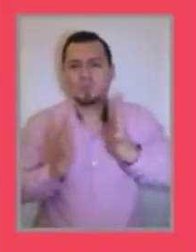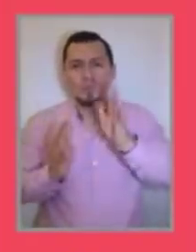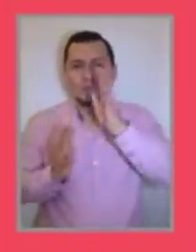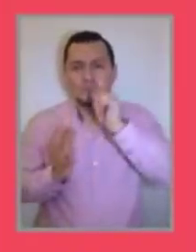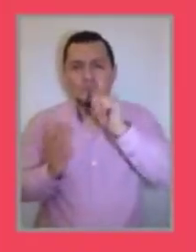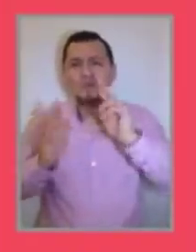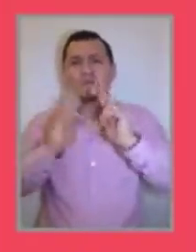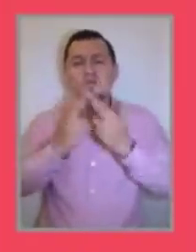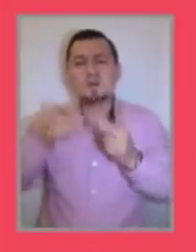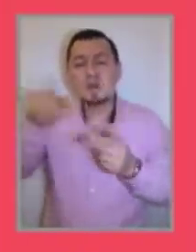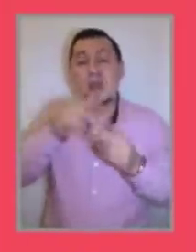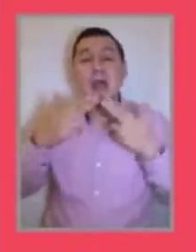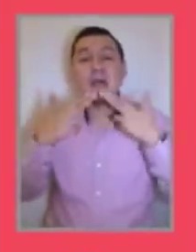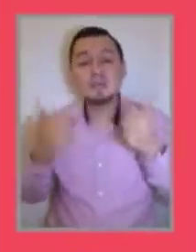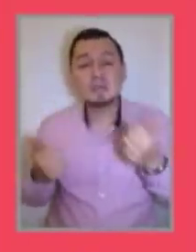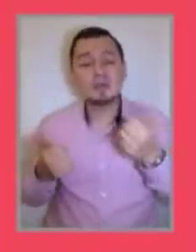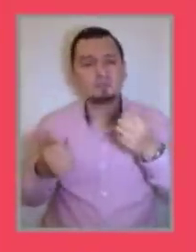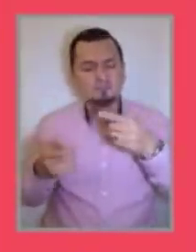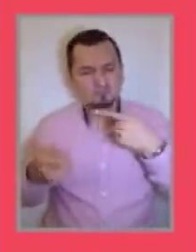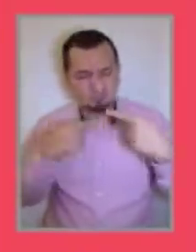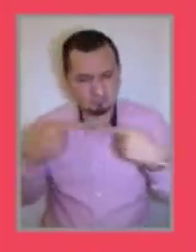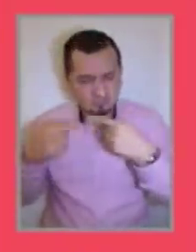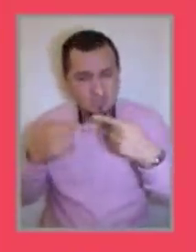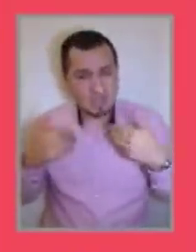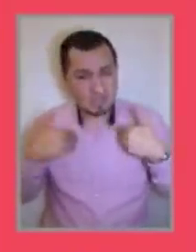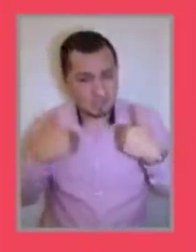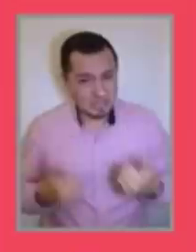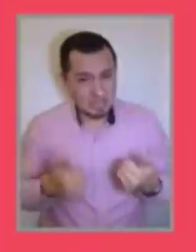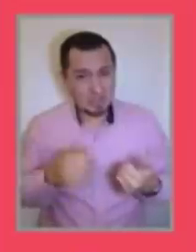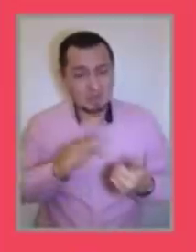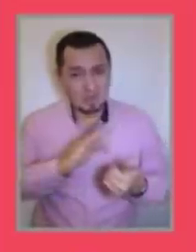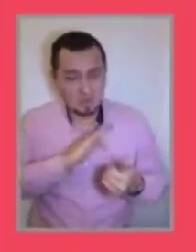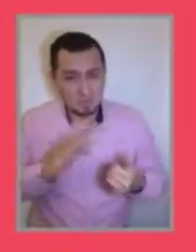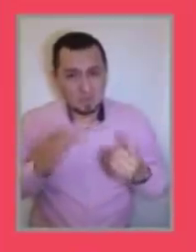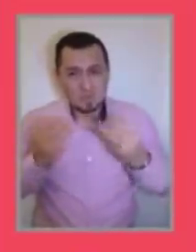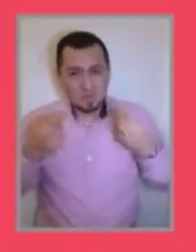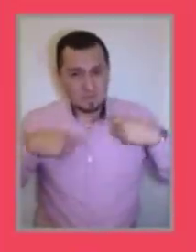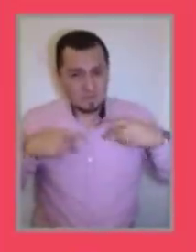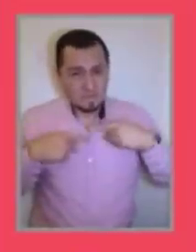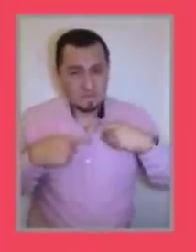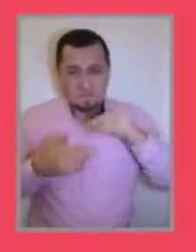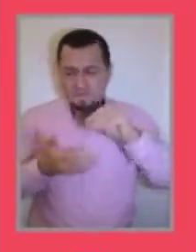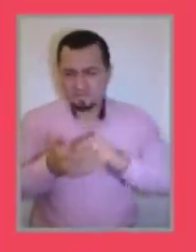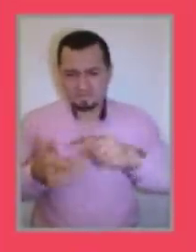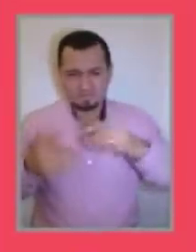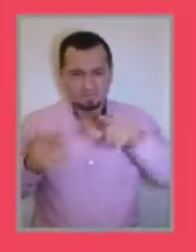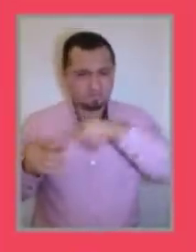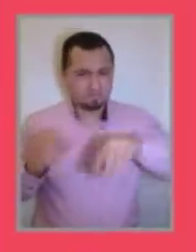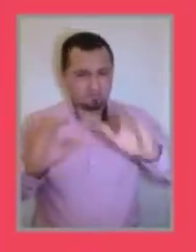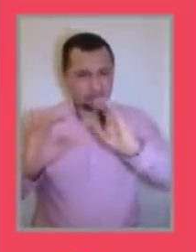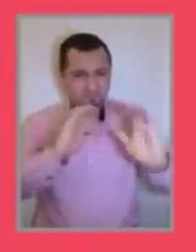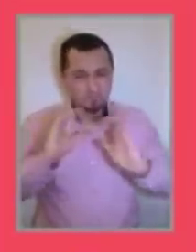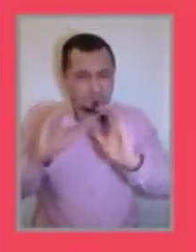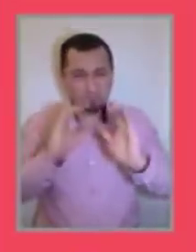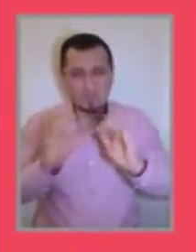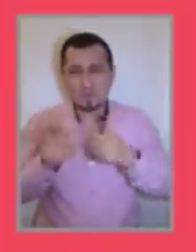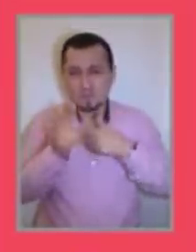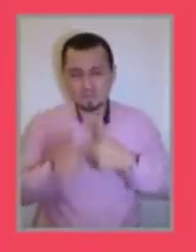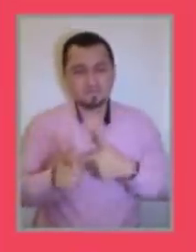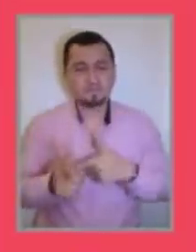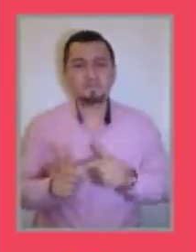con el secretario de Hacienda va a ser para aclarar esta situación, entender bien cualquier aspecto que pueda estar, digamos,